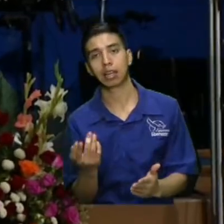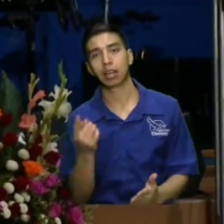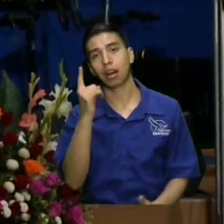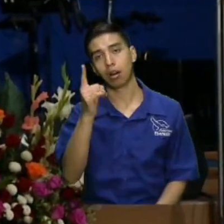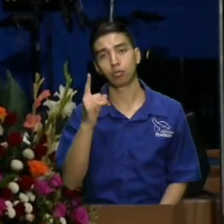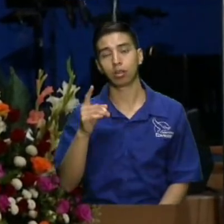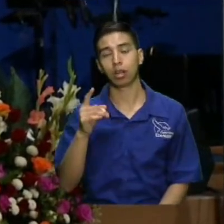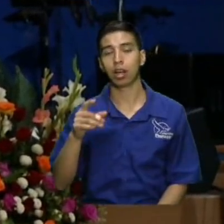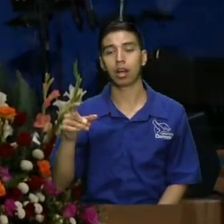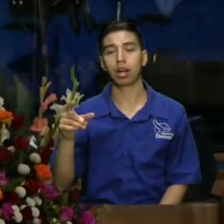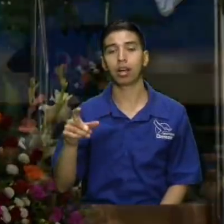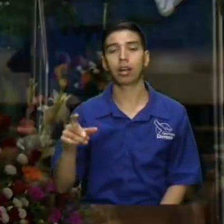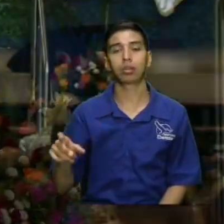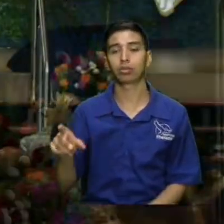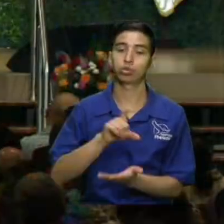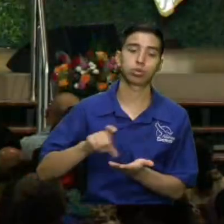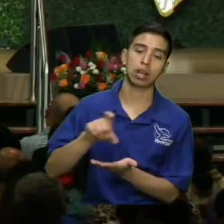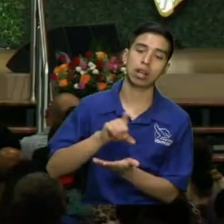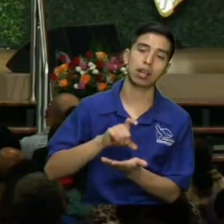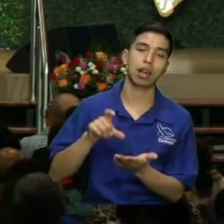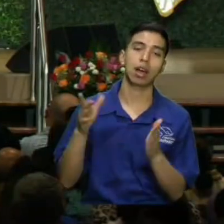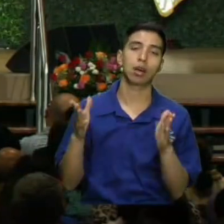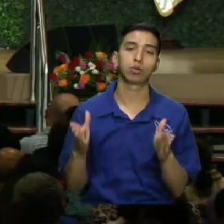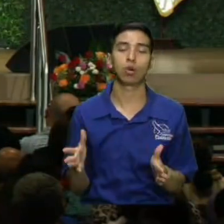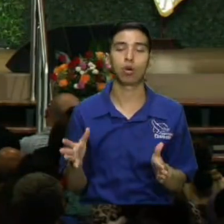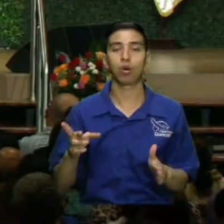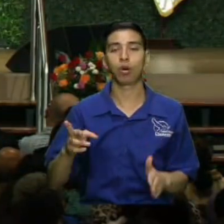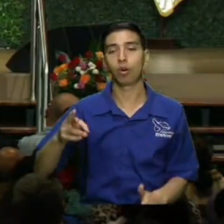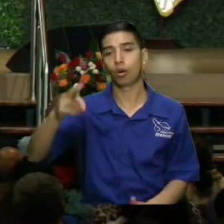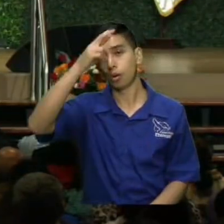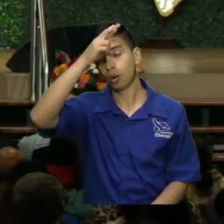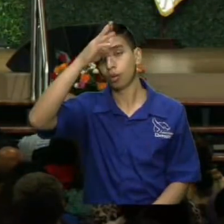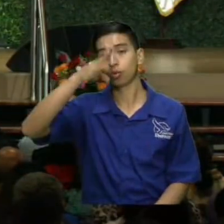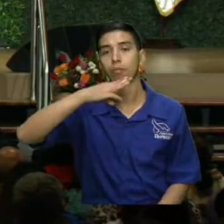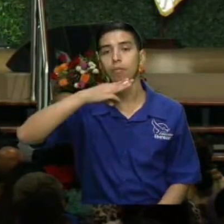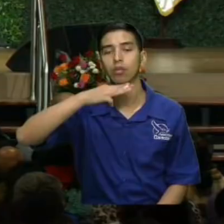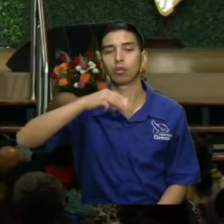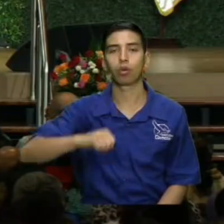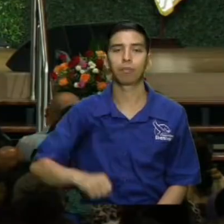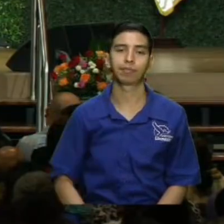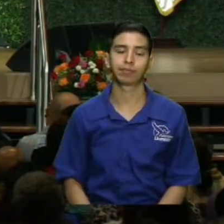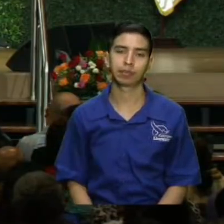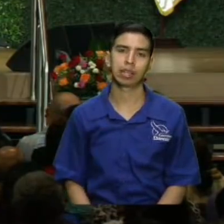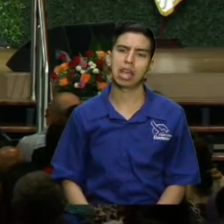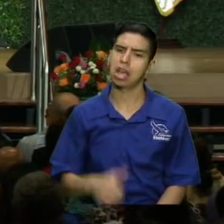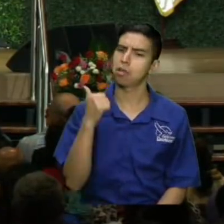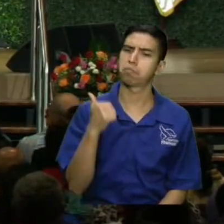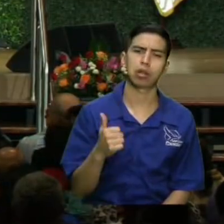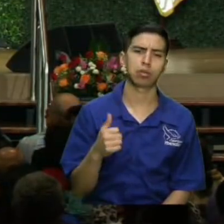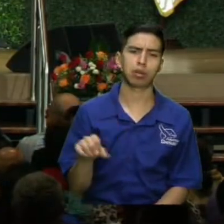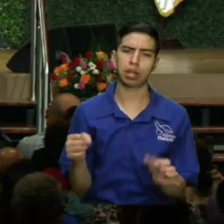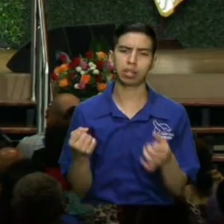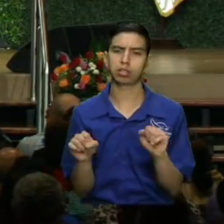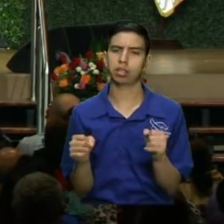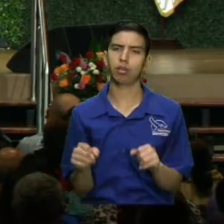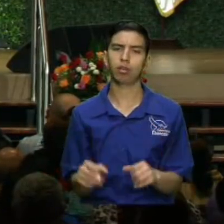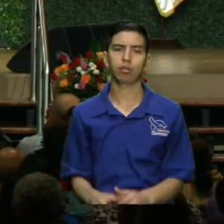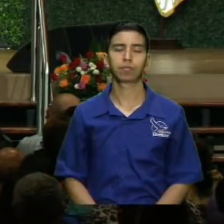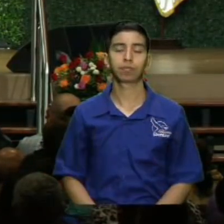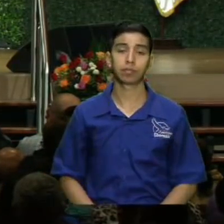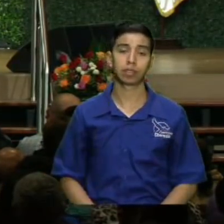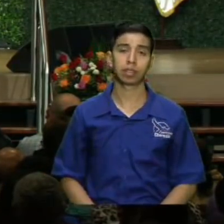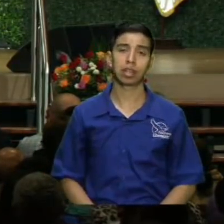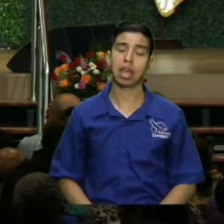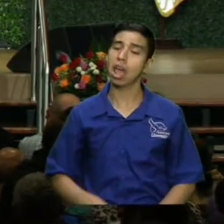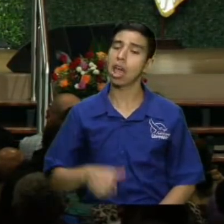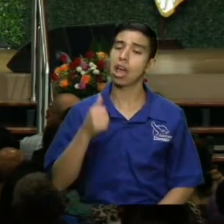Entonces, son derechos de primogenitura. ¿Te es lícito meterme en la boca de los